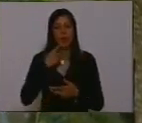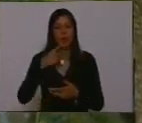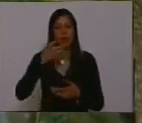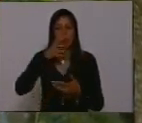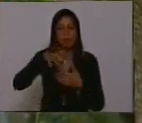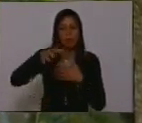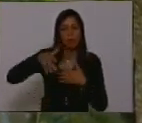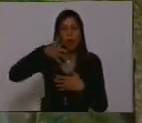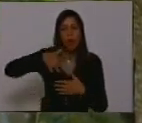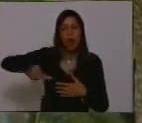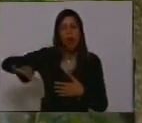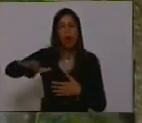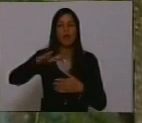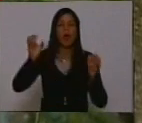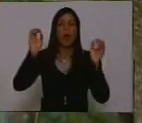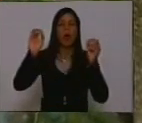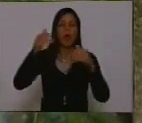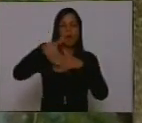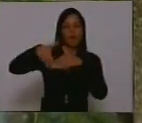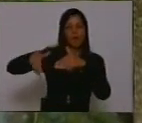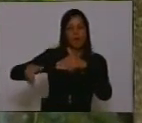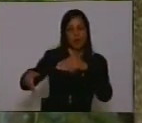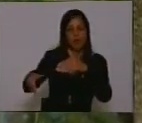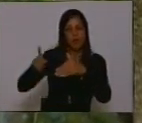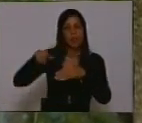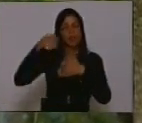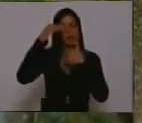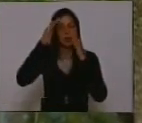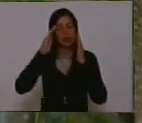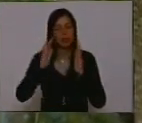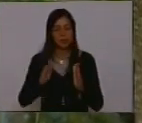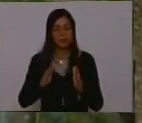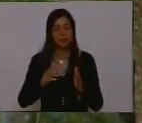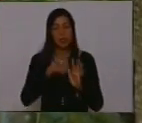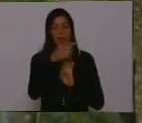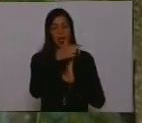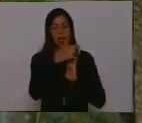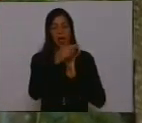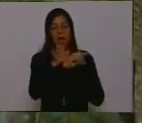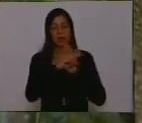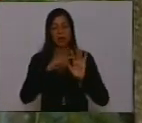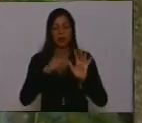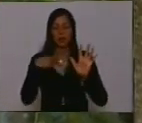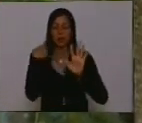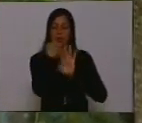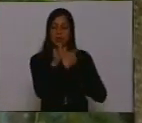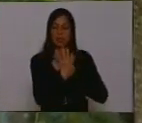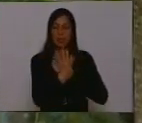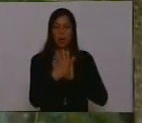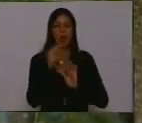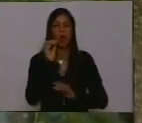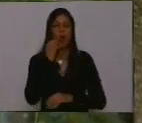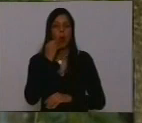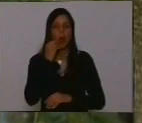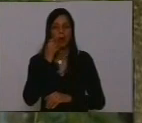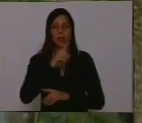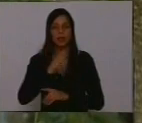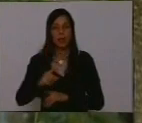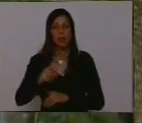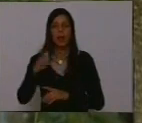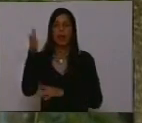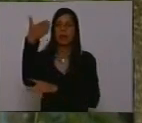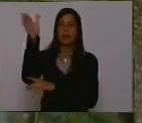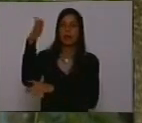fronterizas. Artículo 5. Las y los jóvenes tienen el deber de respetar los símbolos